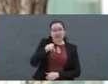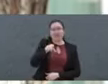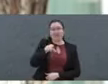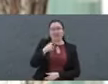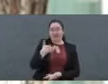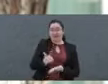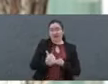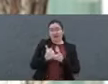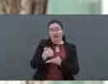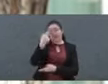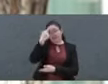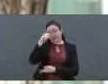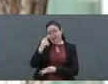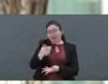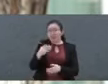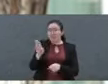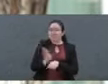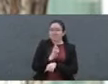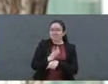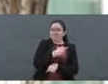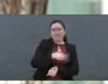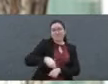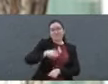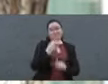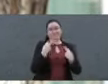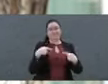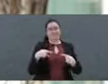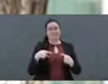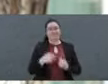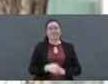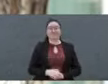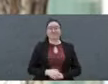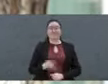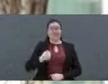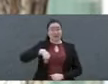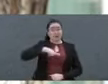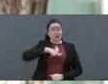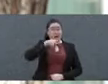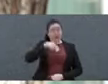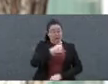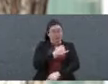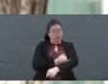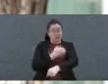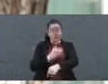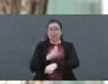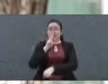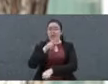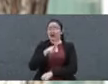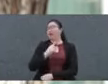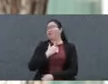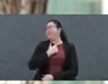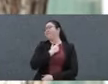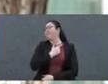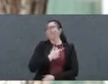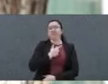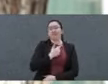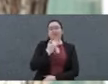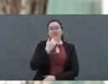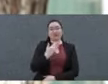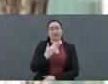estos beneficios. Entonces, pues nosotros en Iztacalco estamos muy satisfechos, le estamos muy